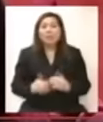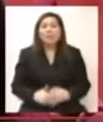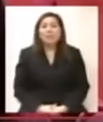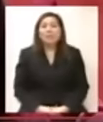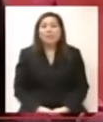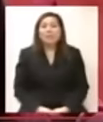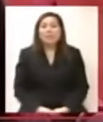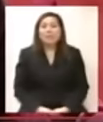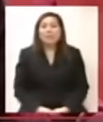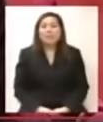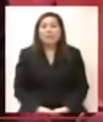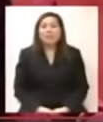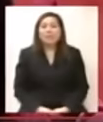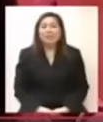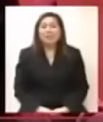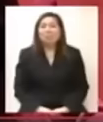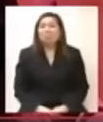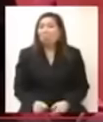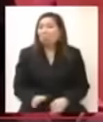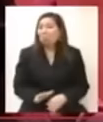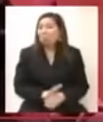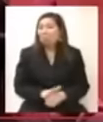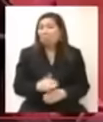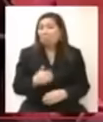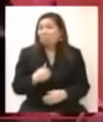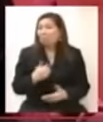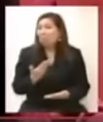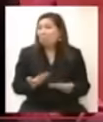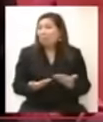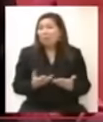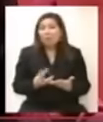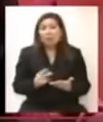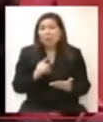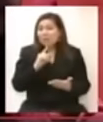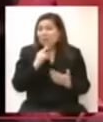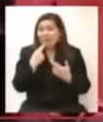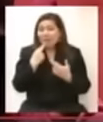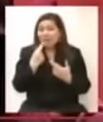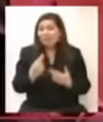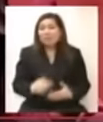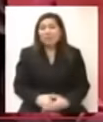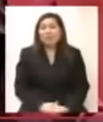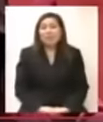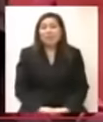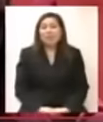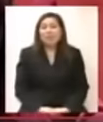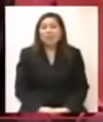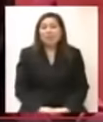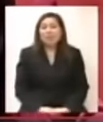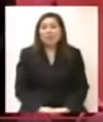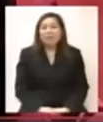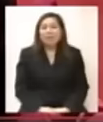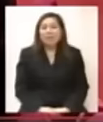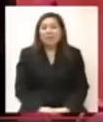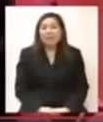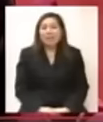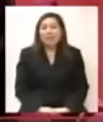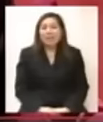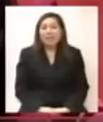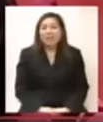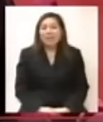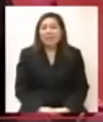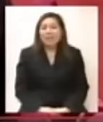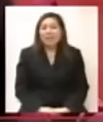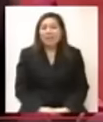no y hay asuntos que a mí me parece que todavía no están respondidos y uno de ellos no voy a